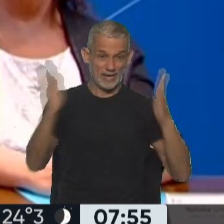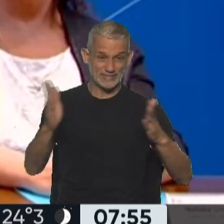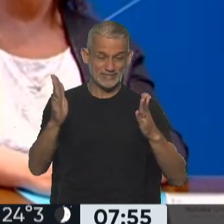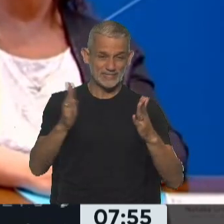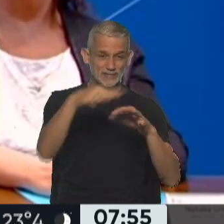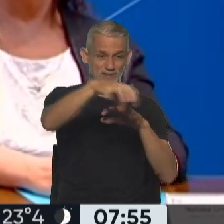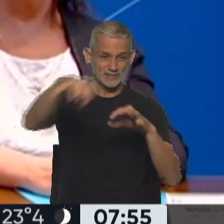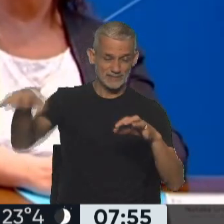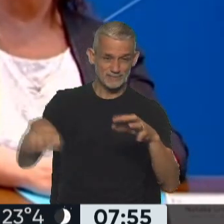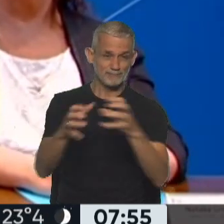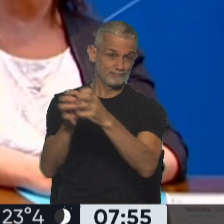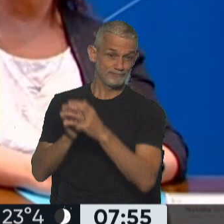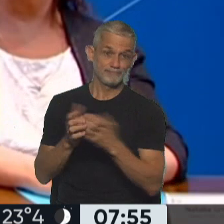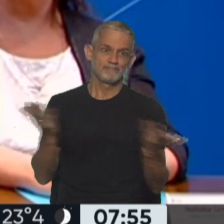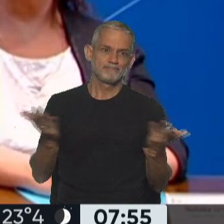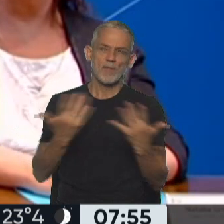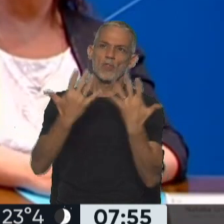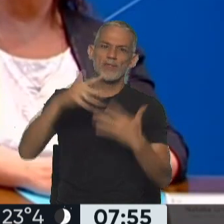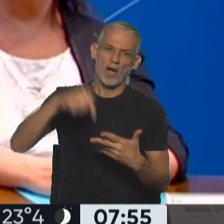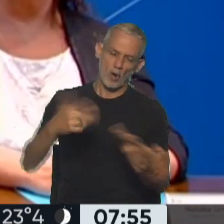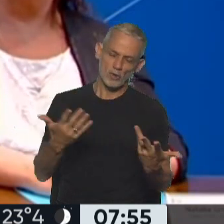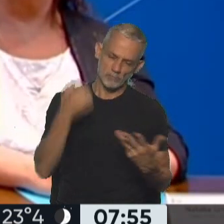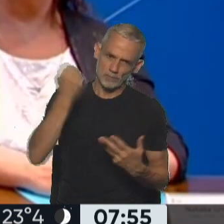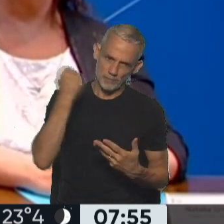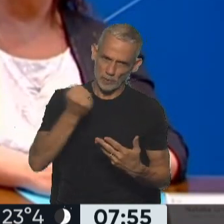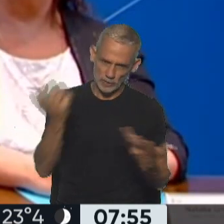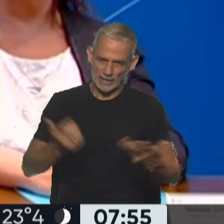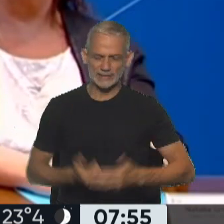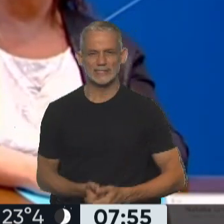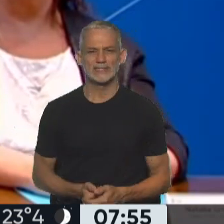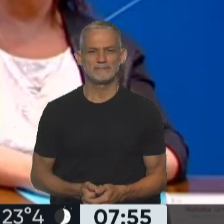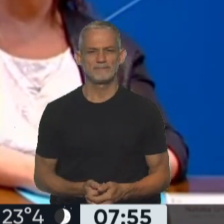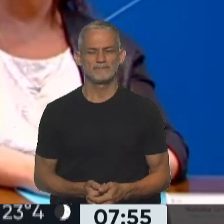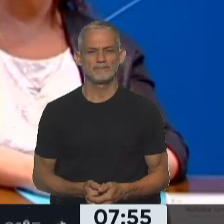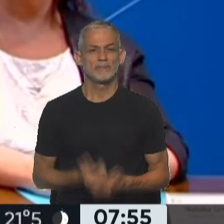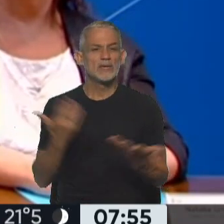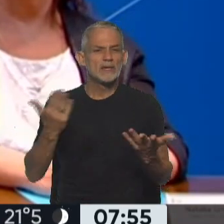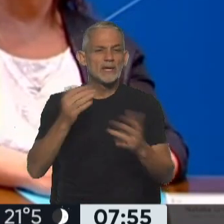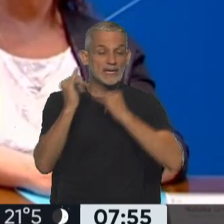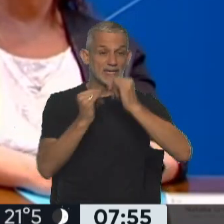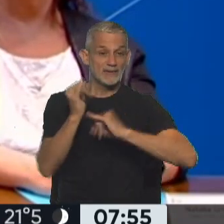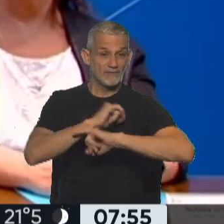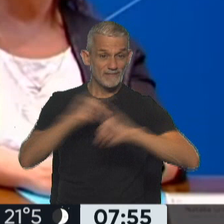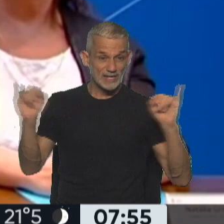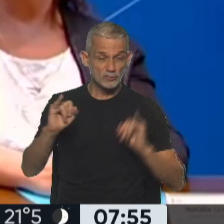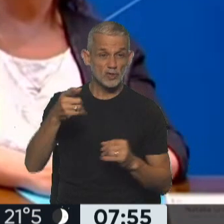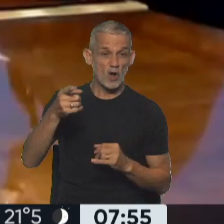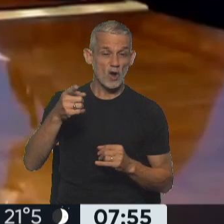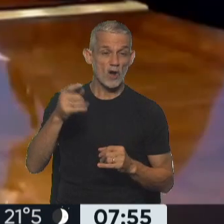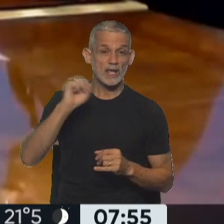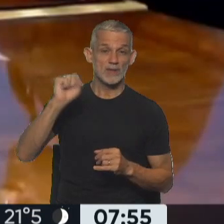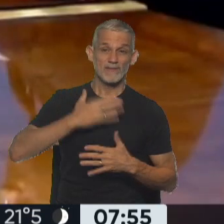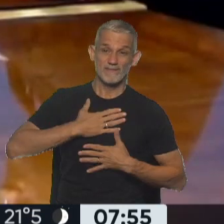distintos sectores en un día como hoy es muy importante el dato de inflación nos